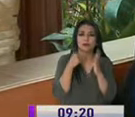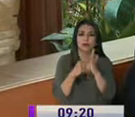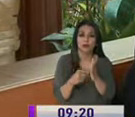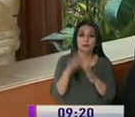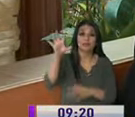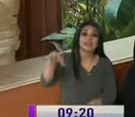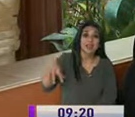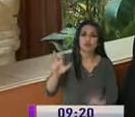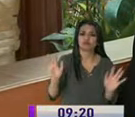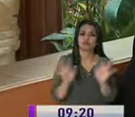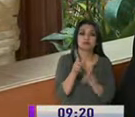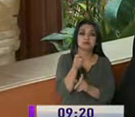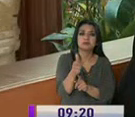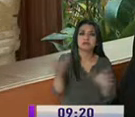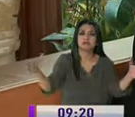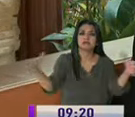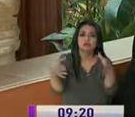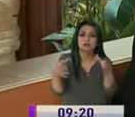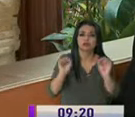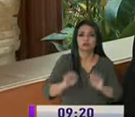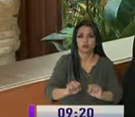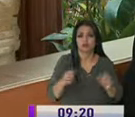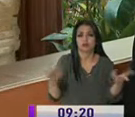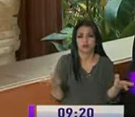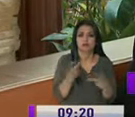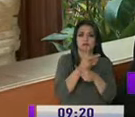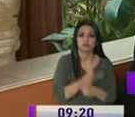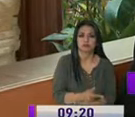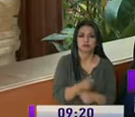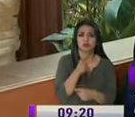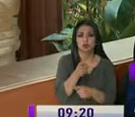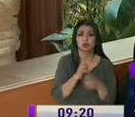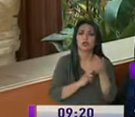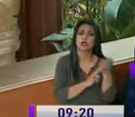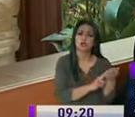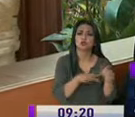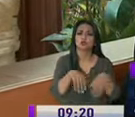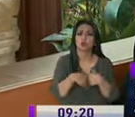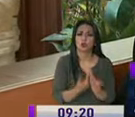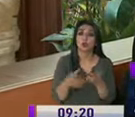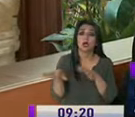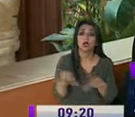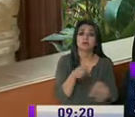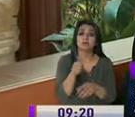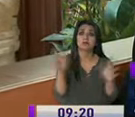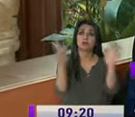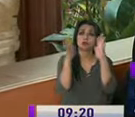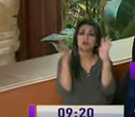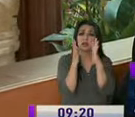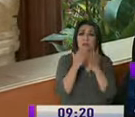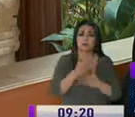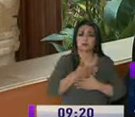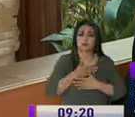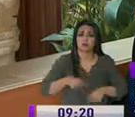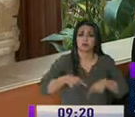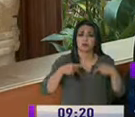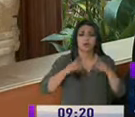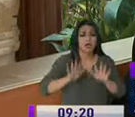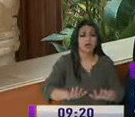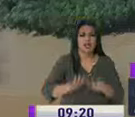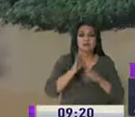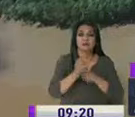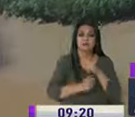del Estado y gente que obtiene sus recursos de la dinámica que la selva tiene